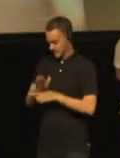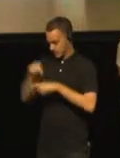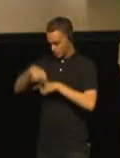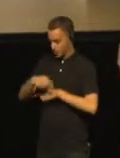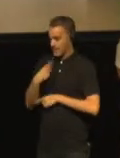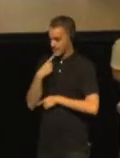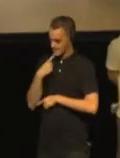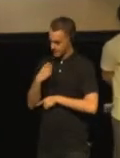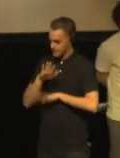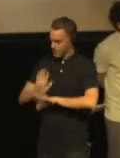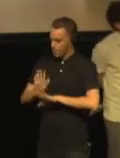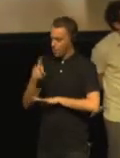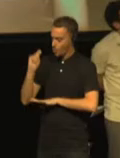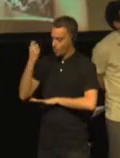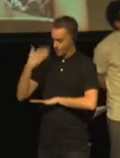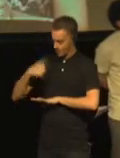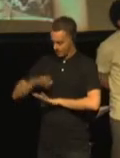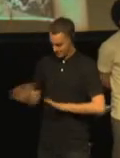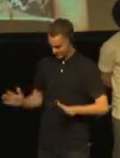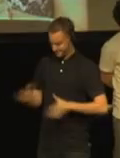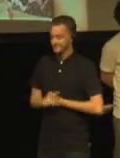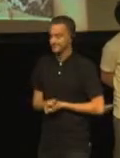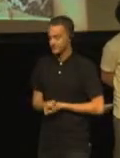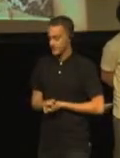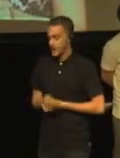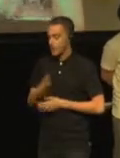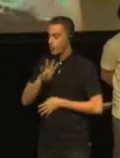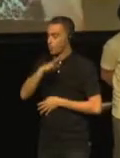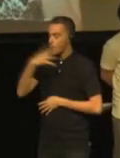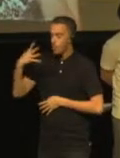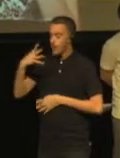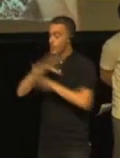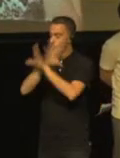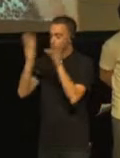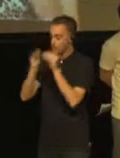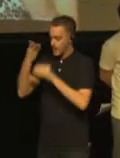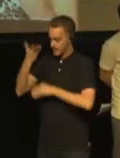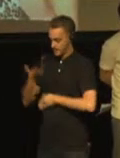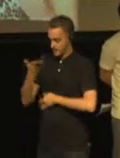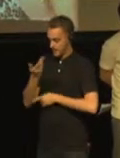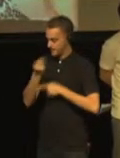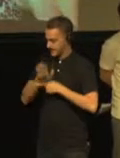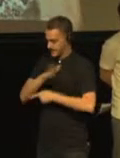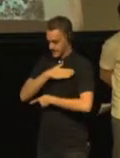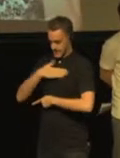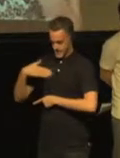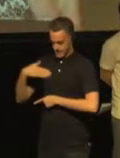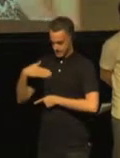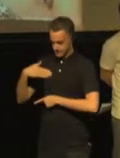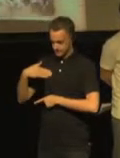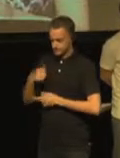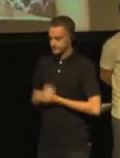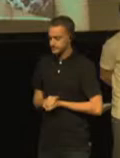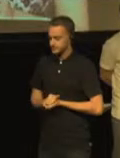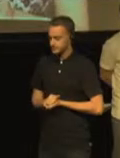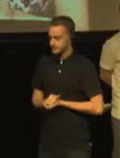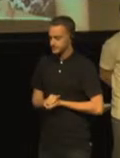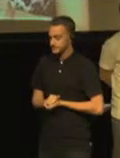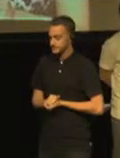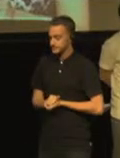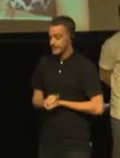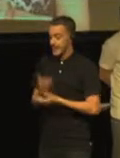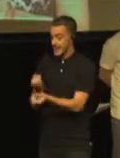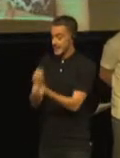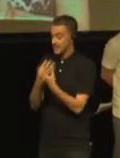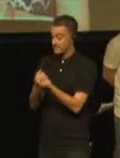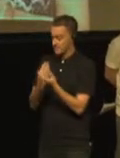logrado. Y queremos presentaros cuatro resultados clave que surgieron de los datos de manera muy